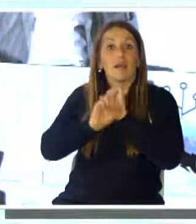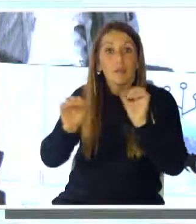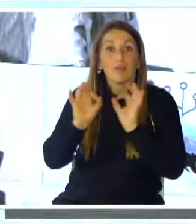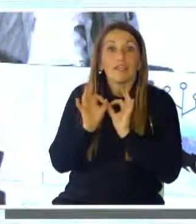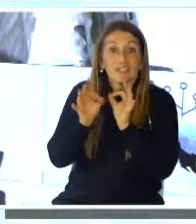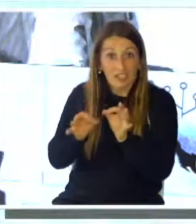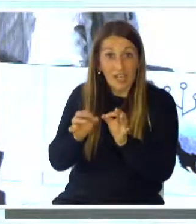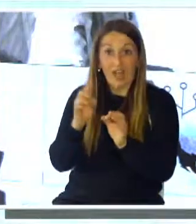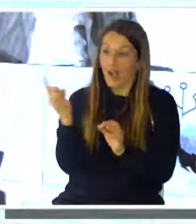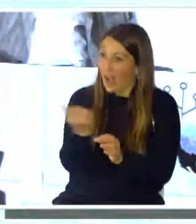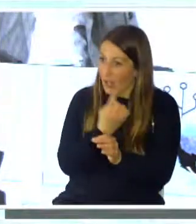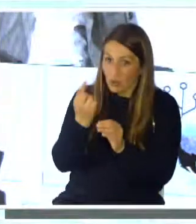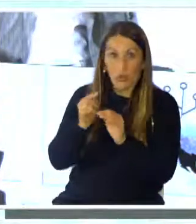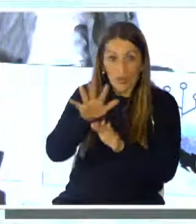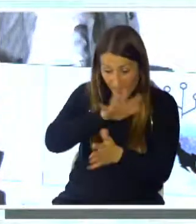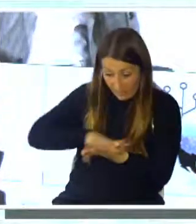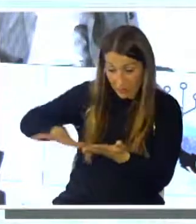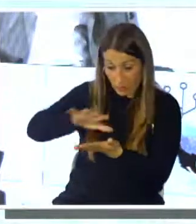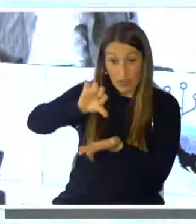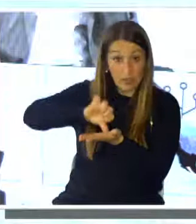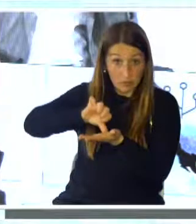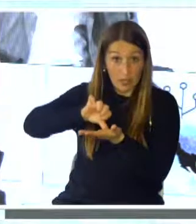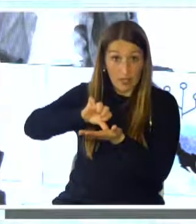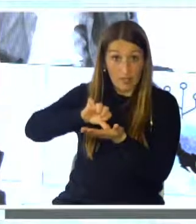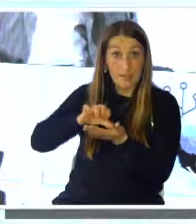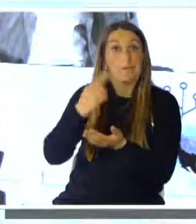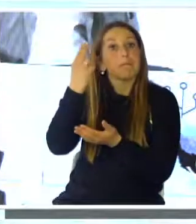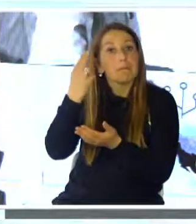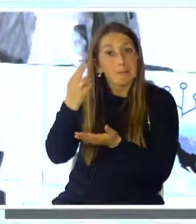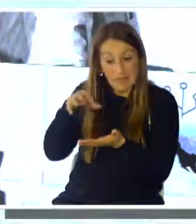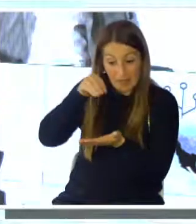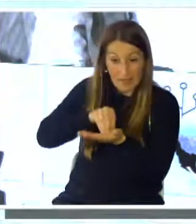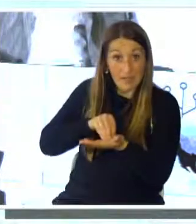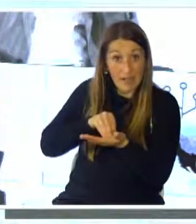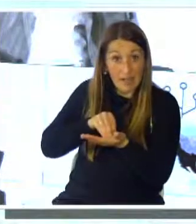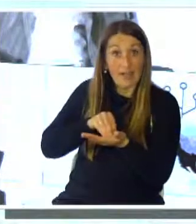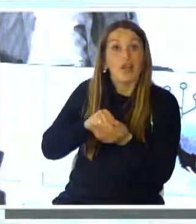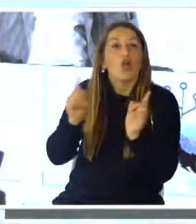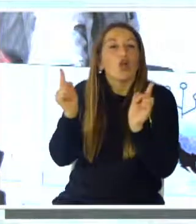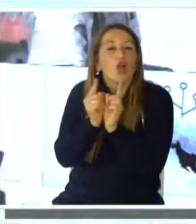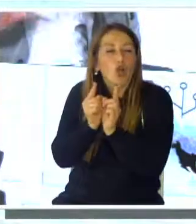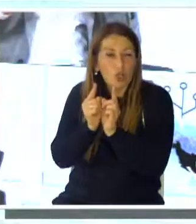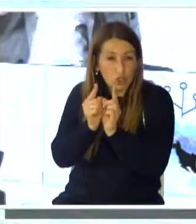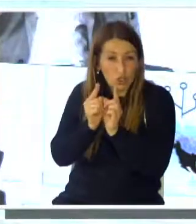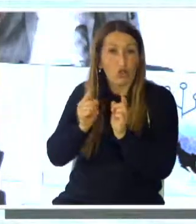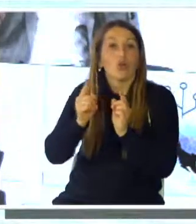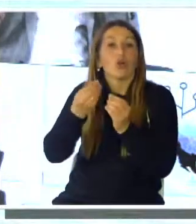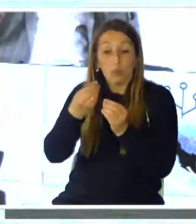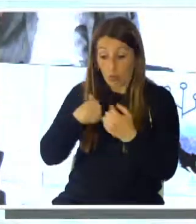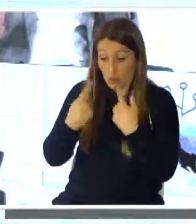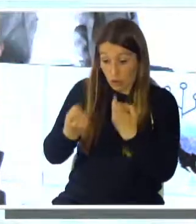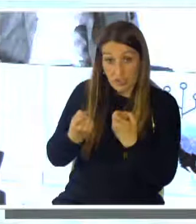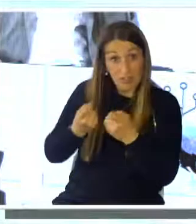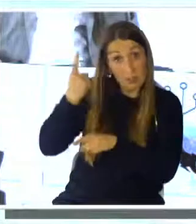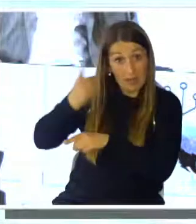a toda la región de la ciudad y que nos permita instalar de manera sencilla en un corto plazo los dispositivos que estamos